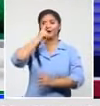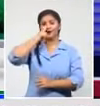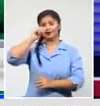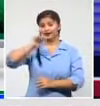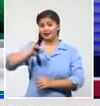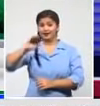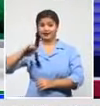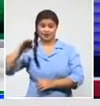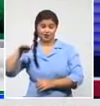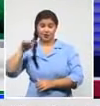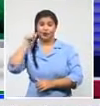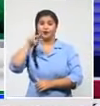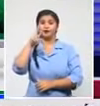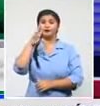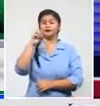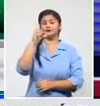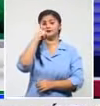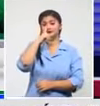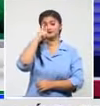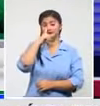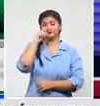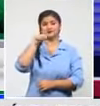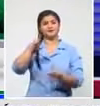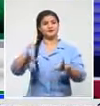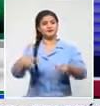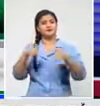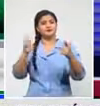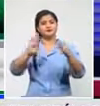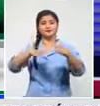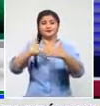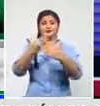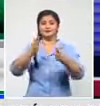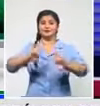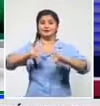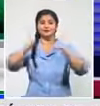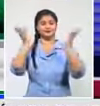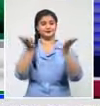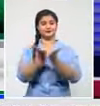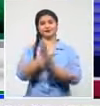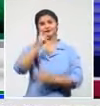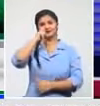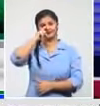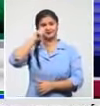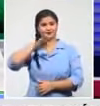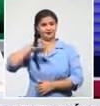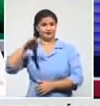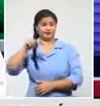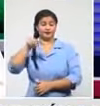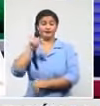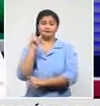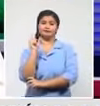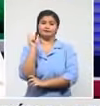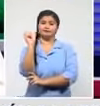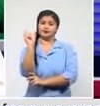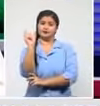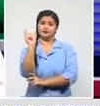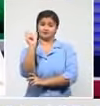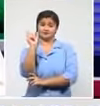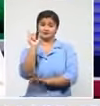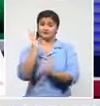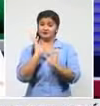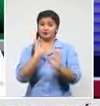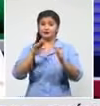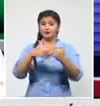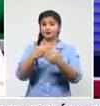Hoy, 20 de noviembre, se celebra el Día Mundial del Niño, ya que en una fecha como esta, en el